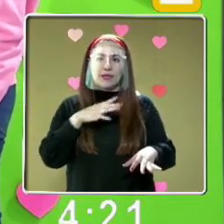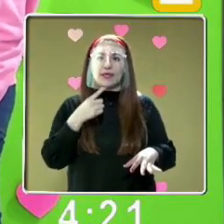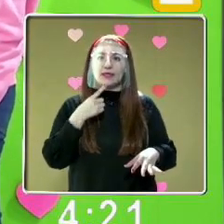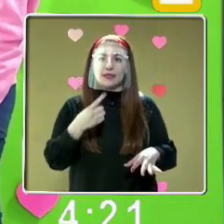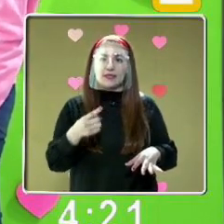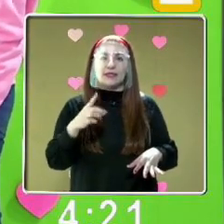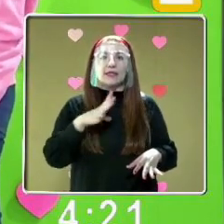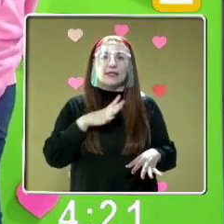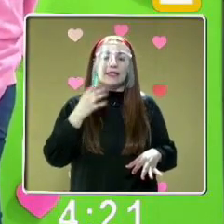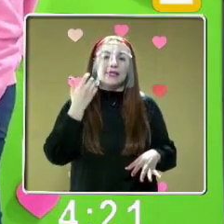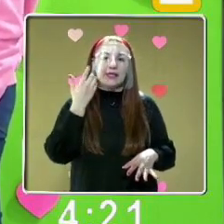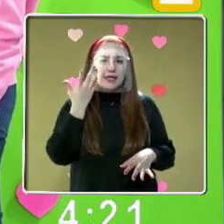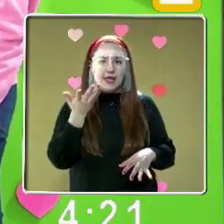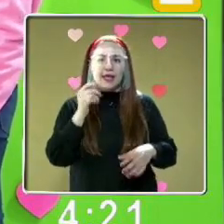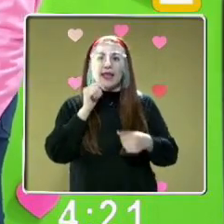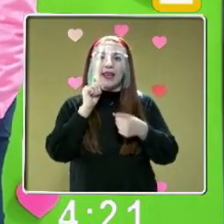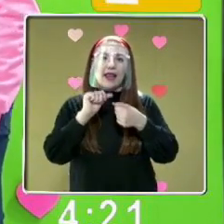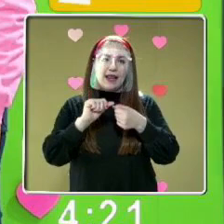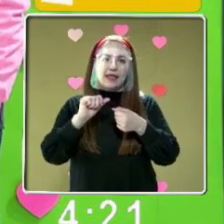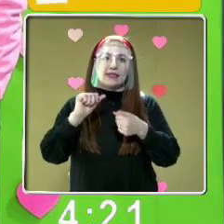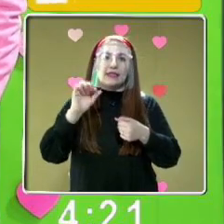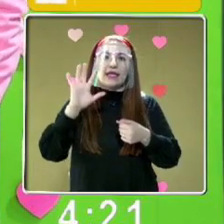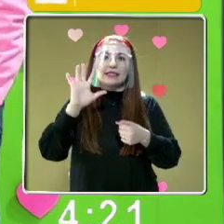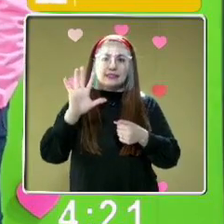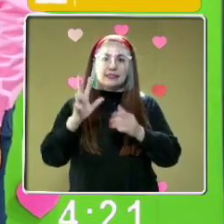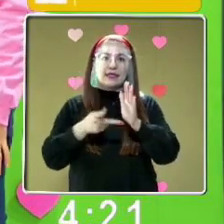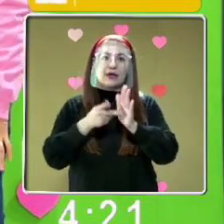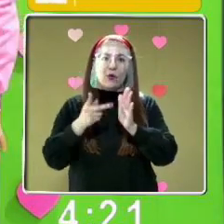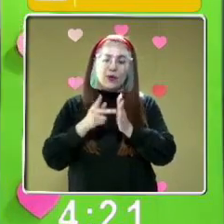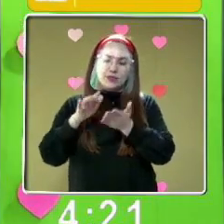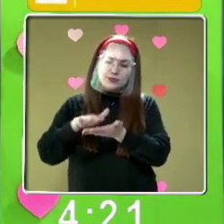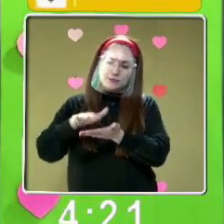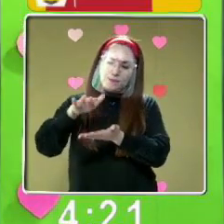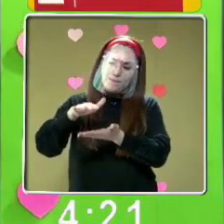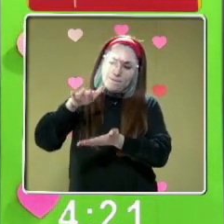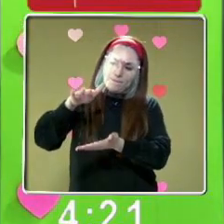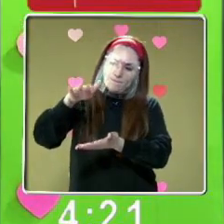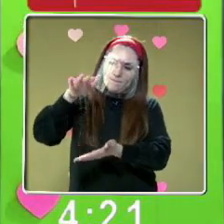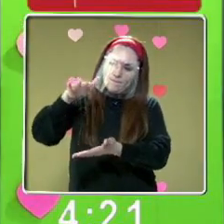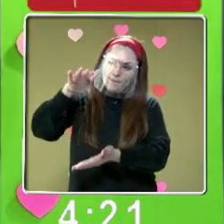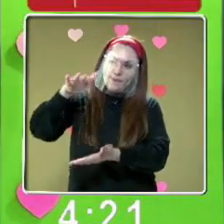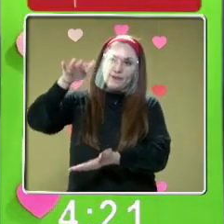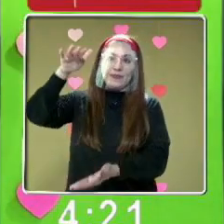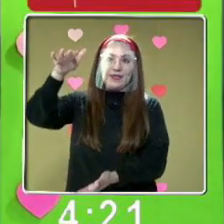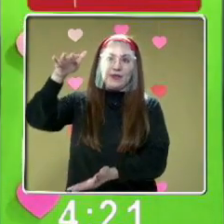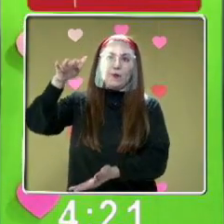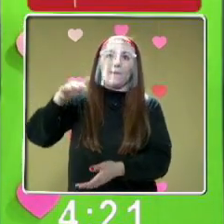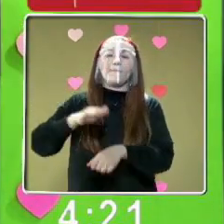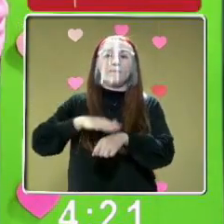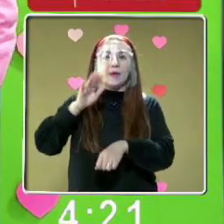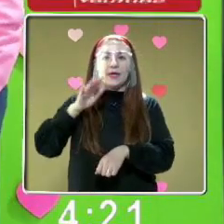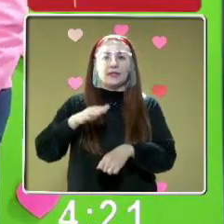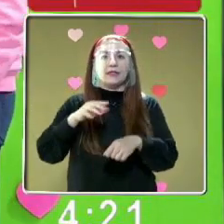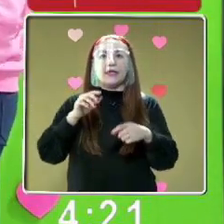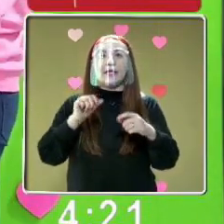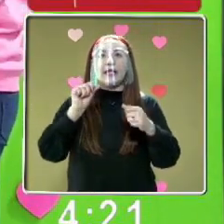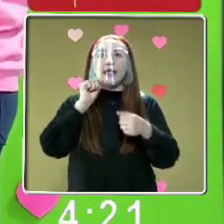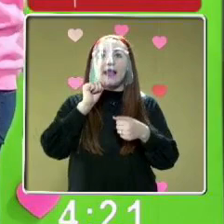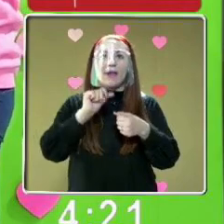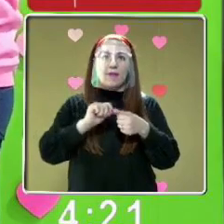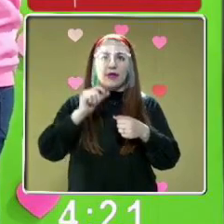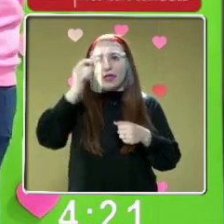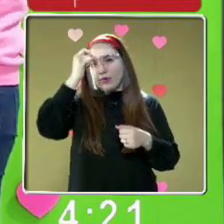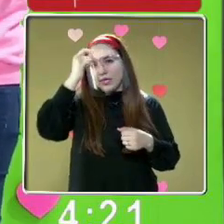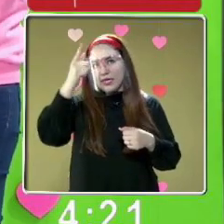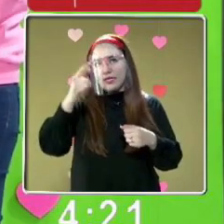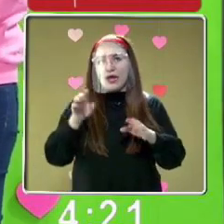que quiere hacer las letras 5 veces más grande. Entonces, aquí tengo las medidas originales. Y aquí tengo la L como